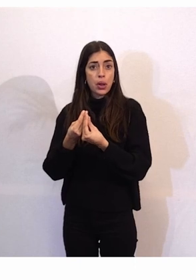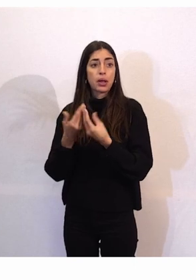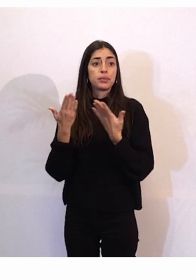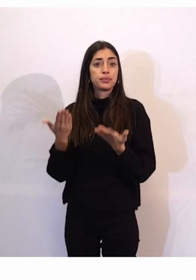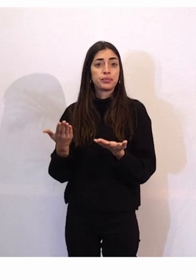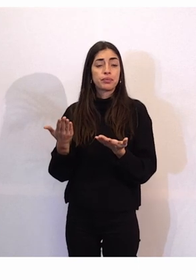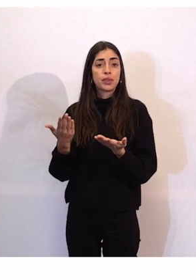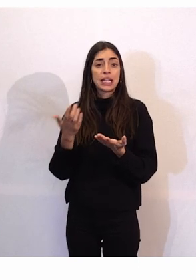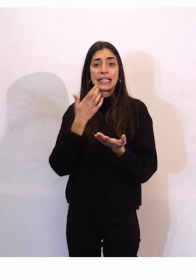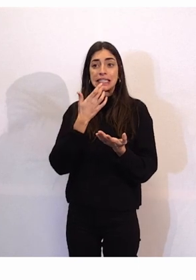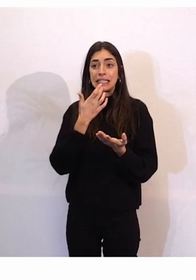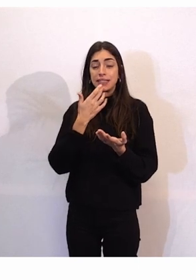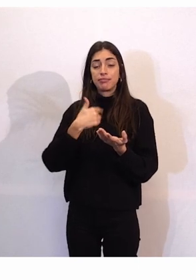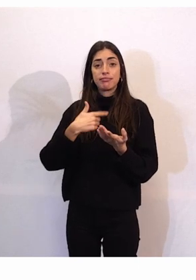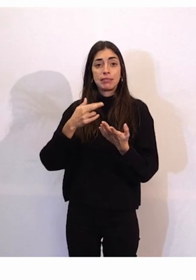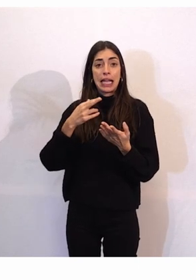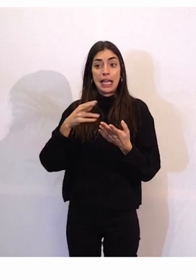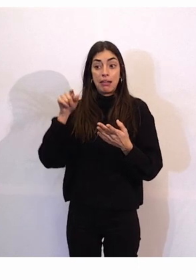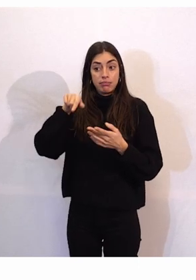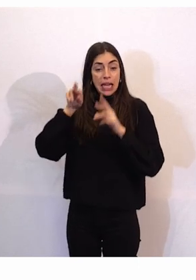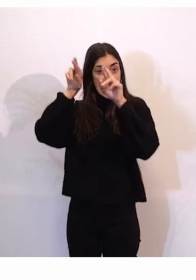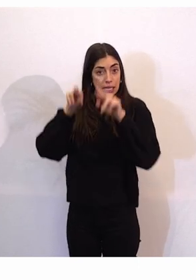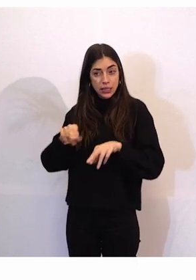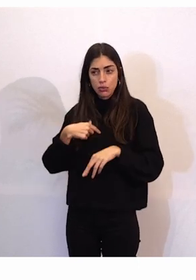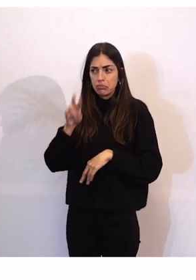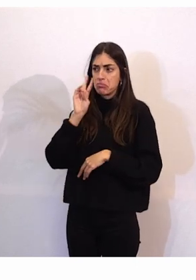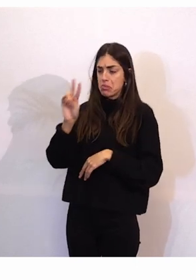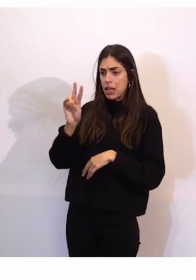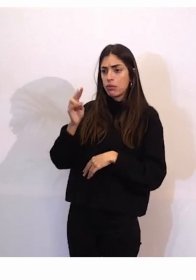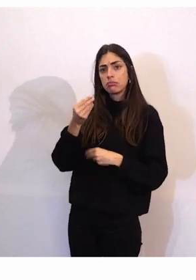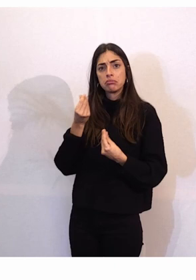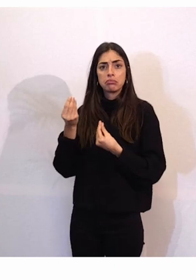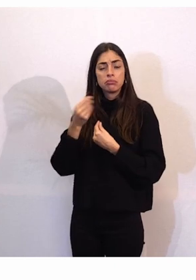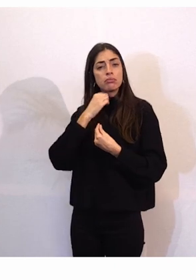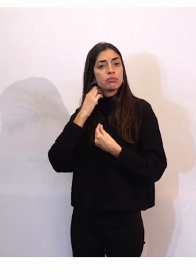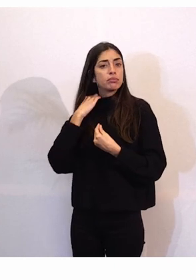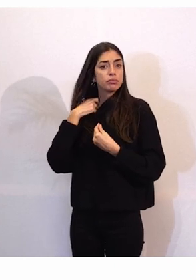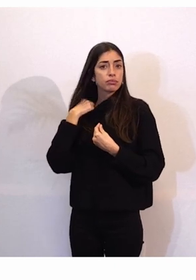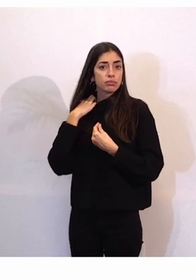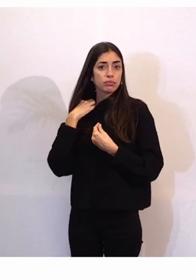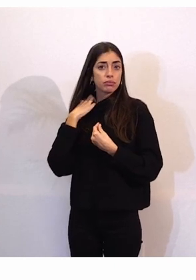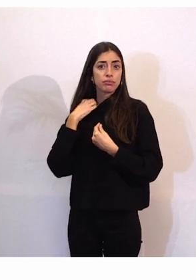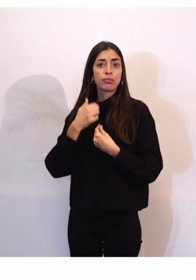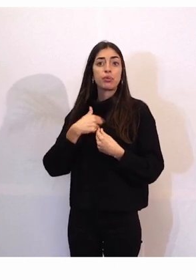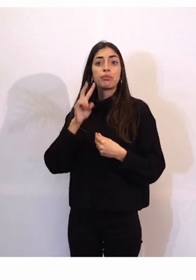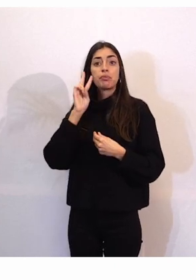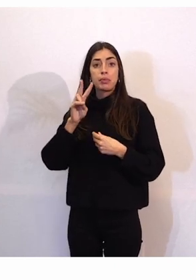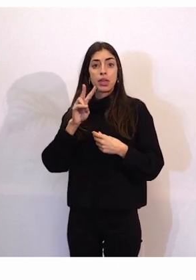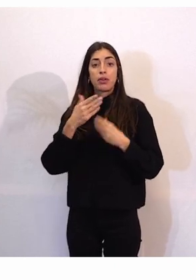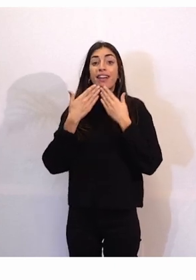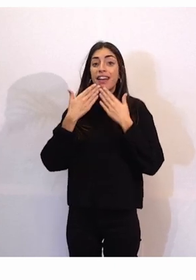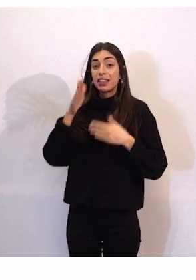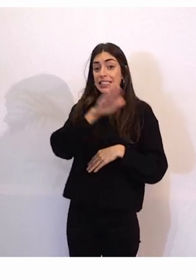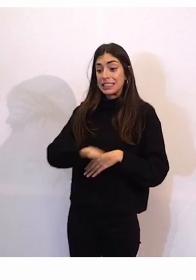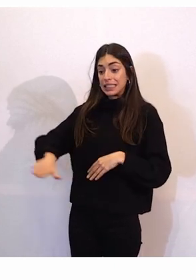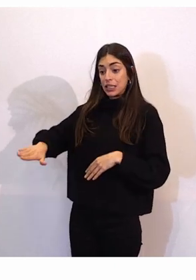en residencia y yo la veo menos. Pero antes, pues, yo lo veo por los niños que toman medicación,